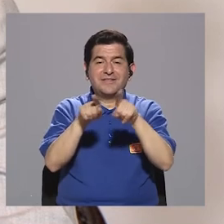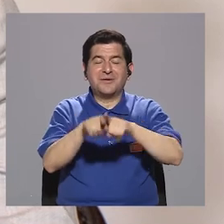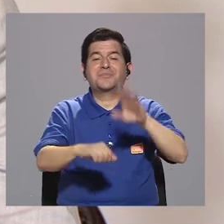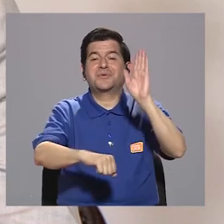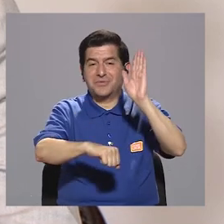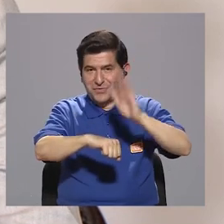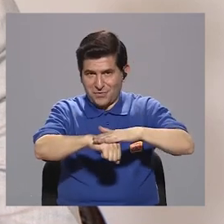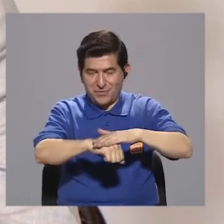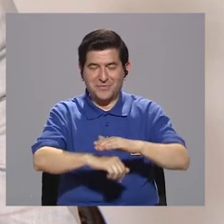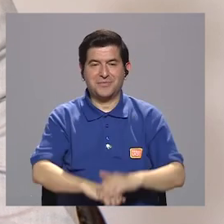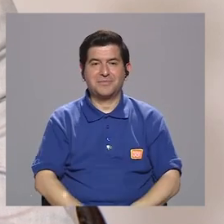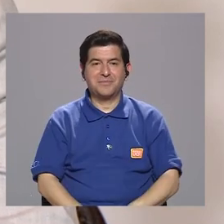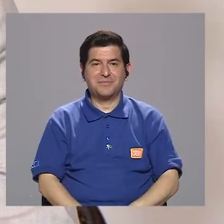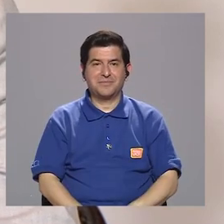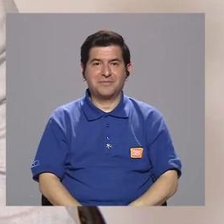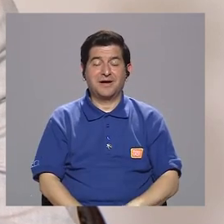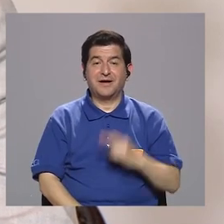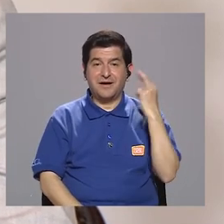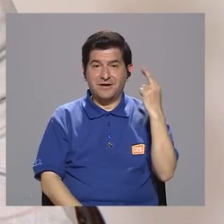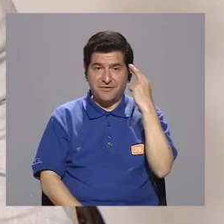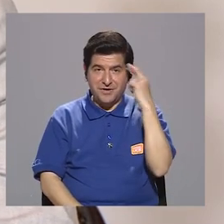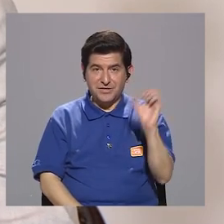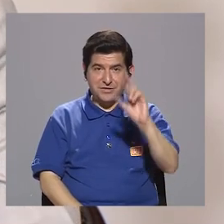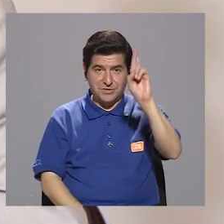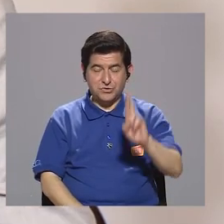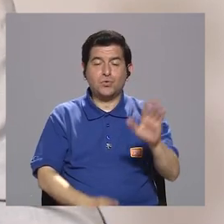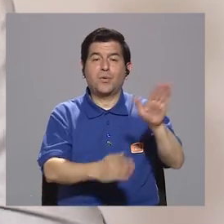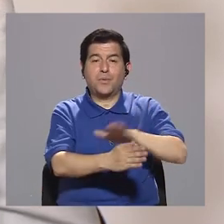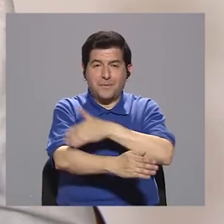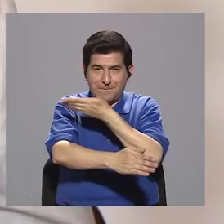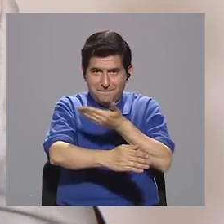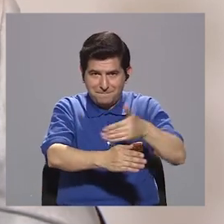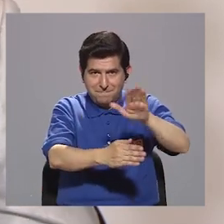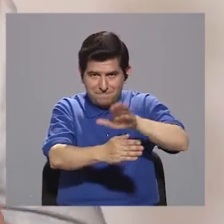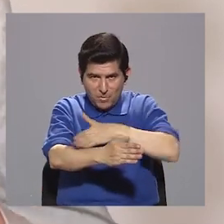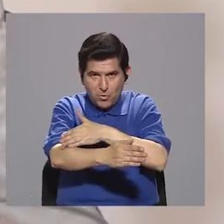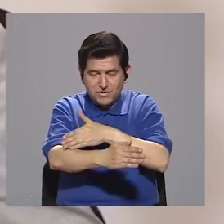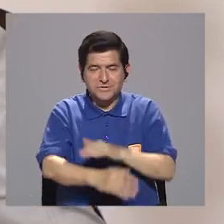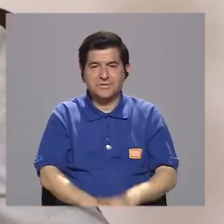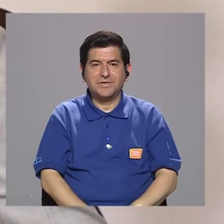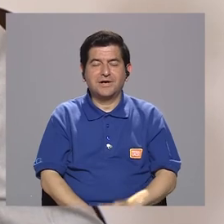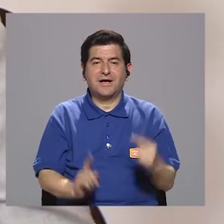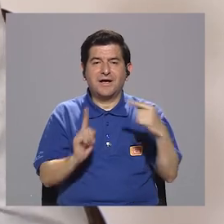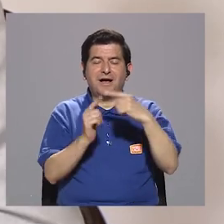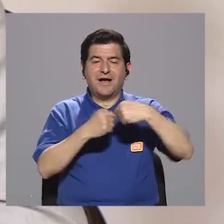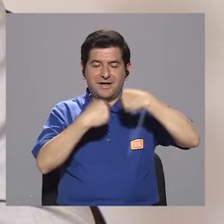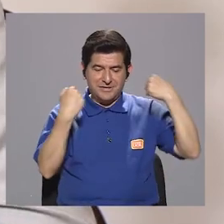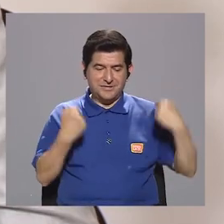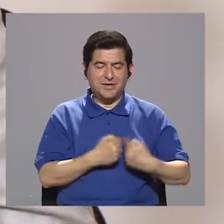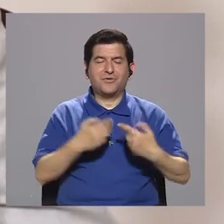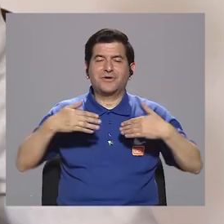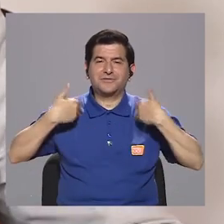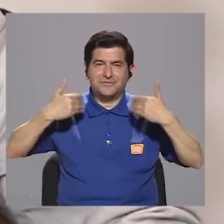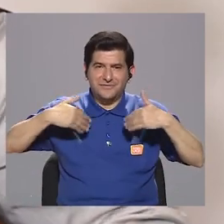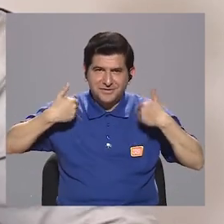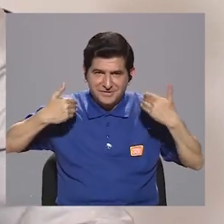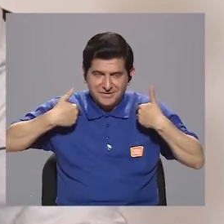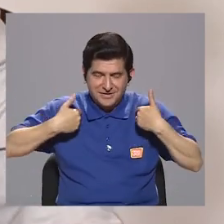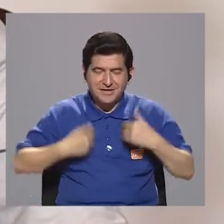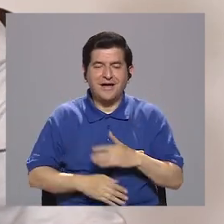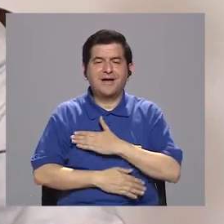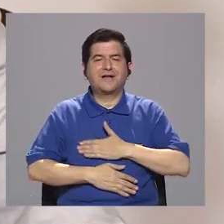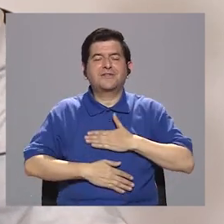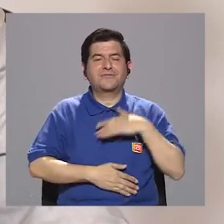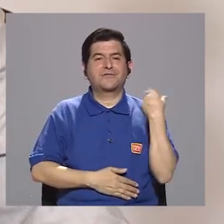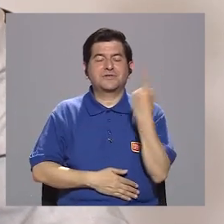de eso, porque él ocasionó que en Costa Rica la música llegue a nuestros corazones y nos haga felices. Así que